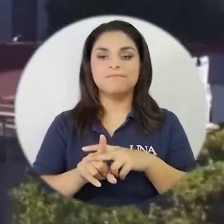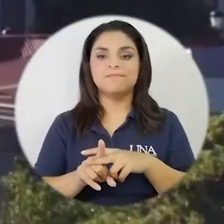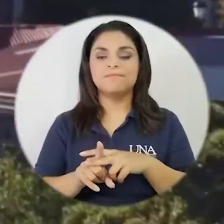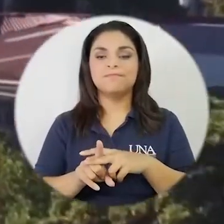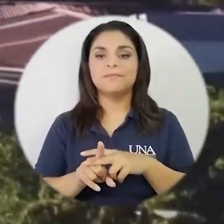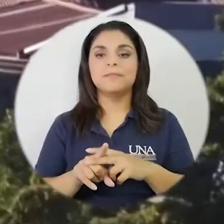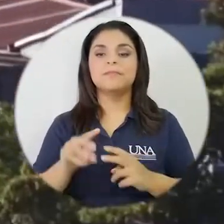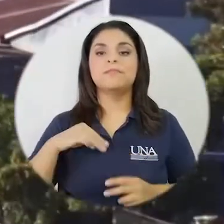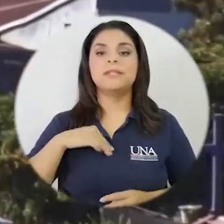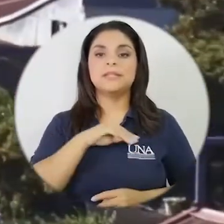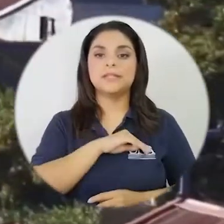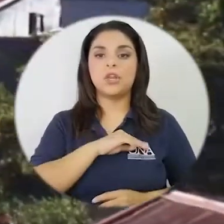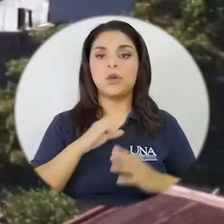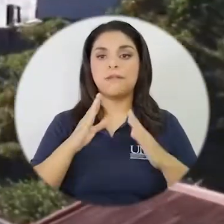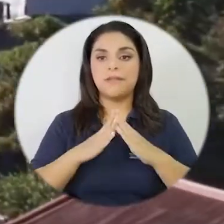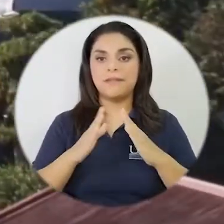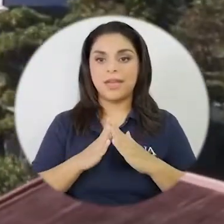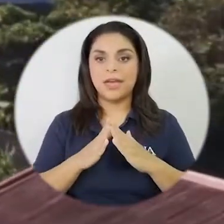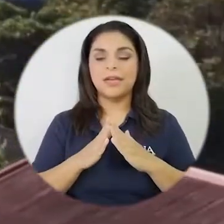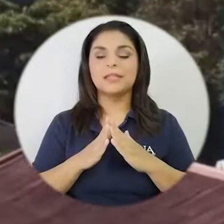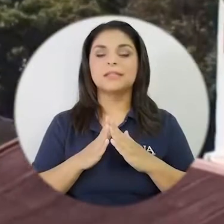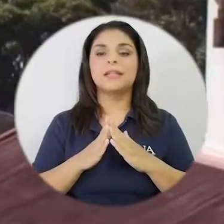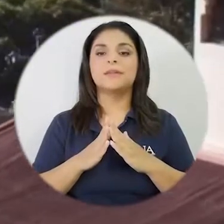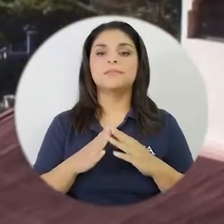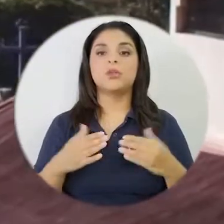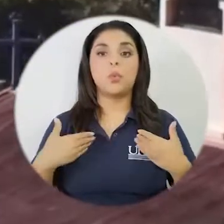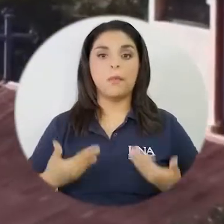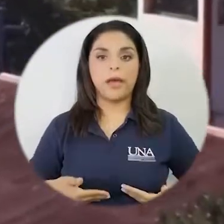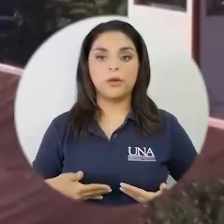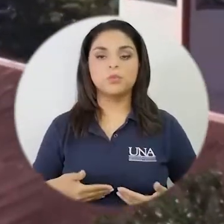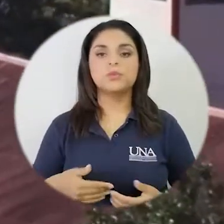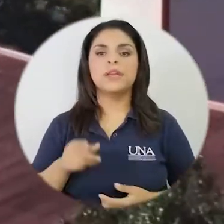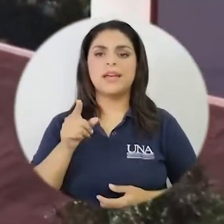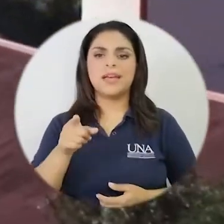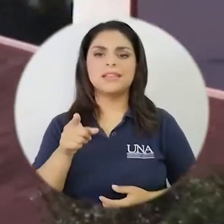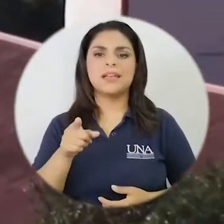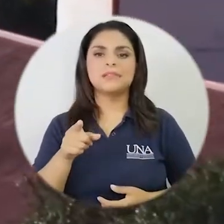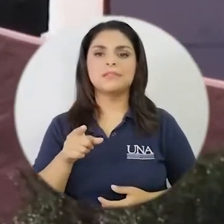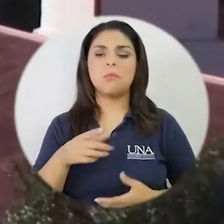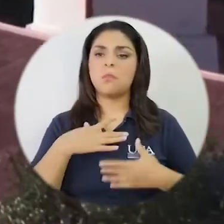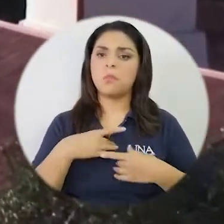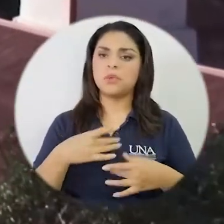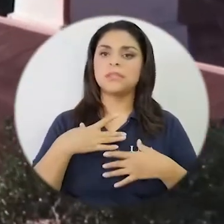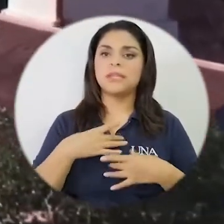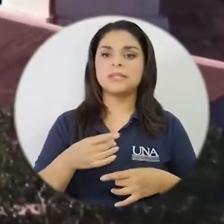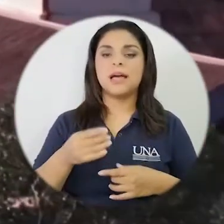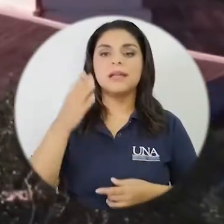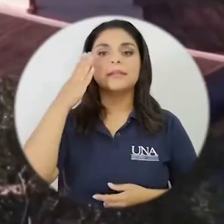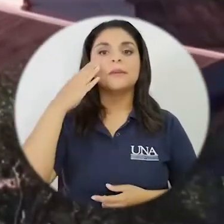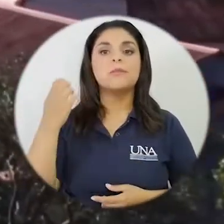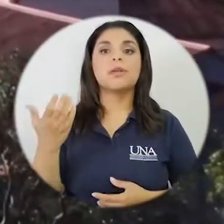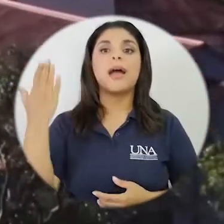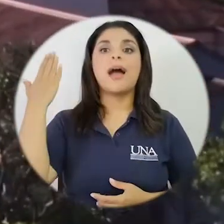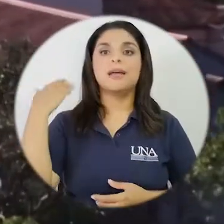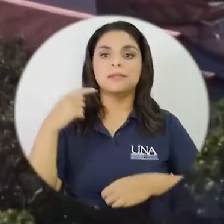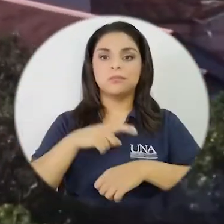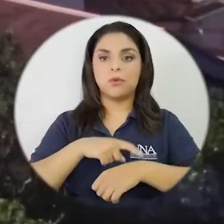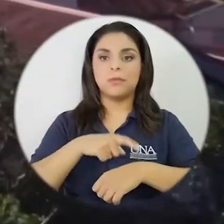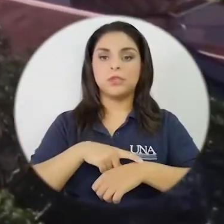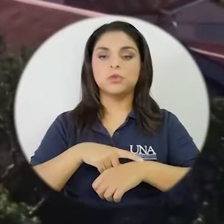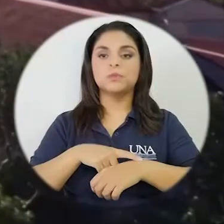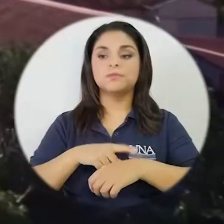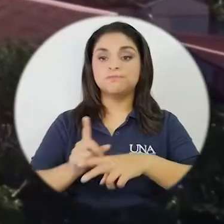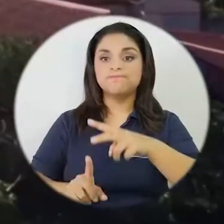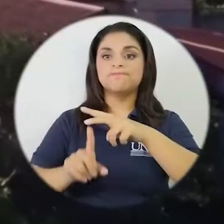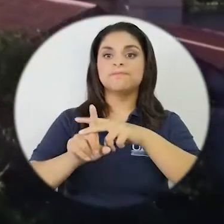nacimiento del Ministerio de Vivienda y Asentamientos Humanos, nace de forma muy, muy interesante, porque en su